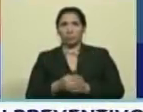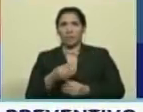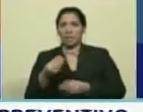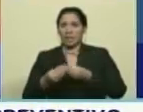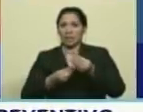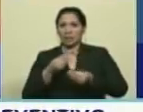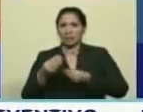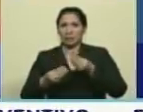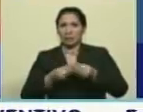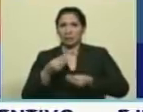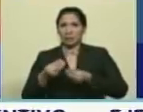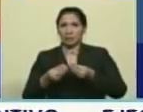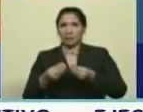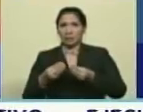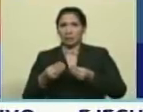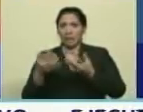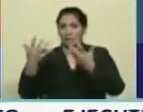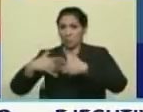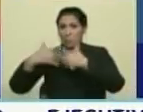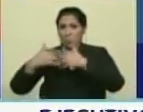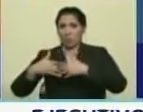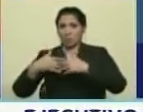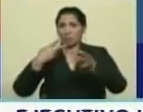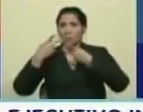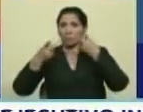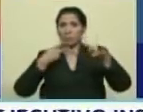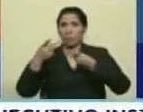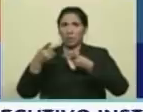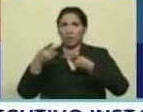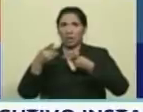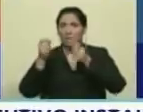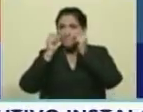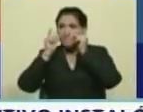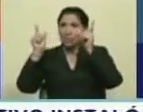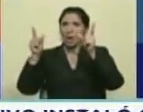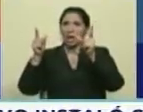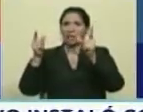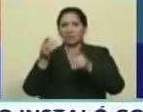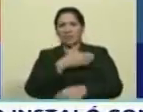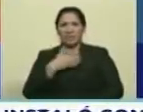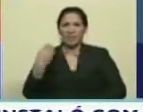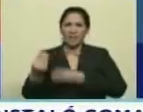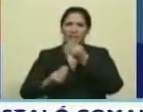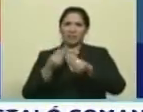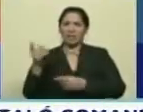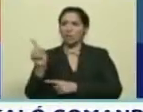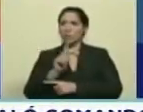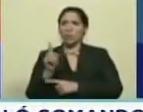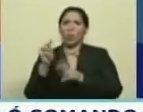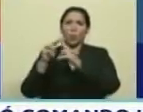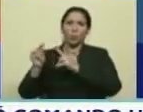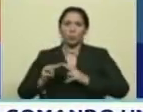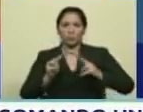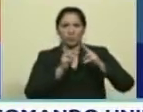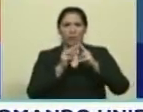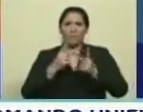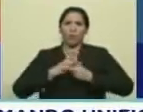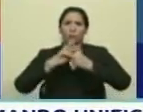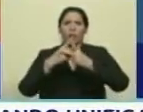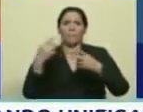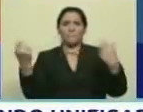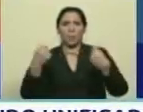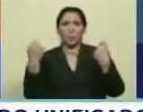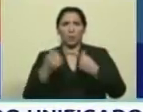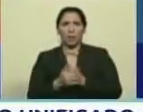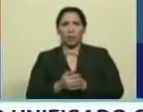política cuando con tan alarmante frecuencia se intenta desconocer la voluntad popular, como ha pasado en Brasil, donde jueces